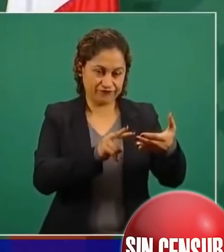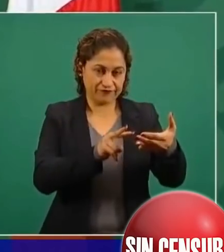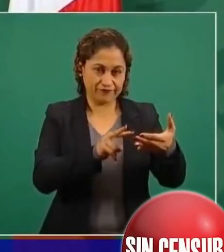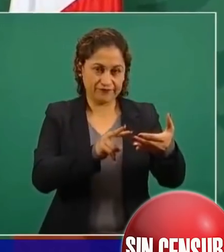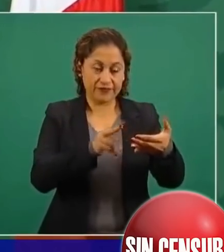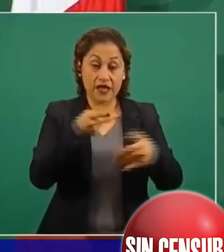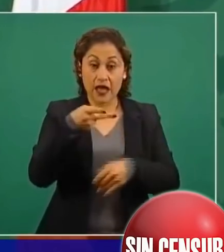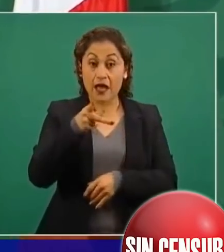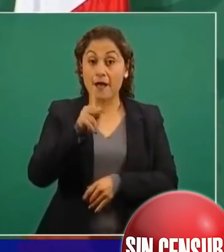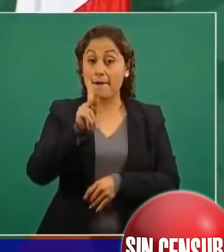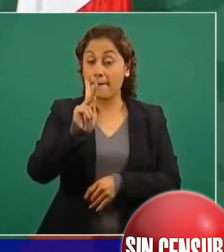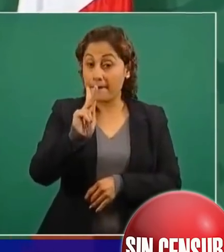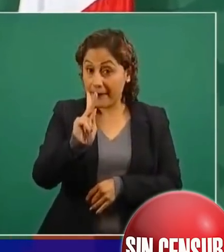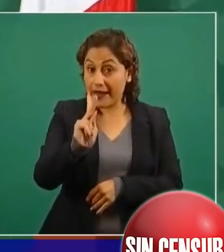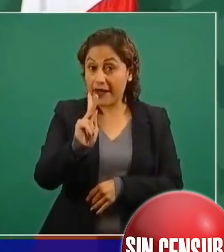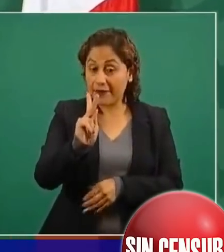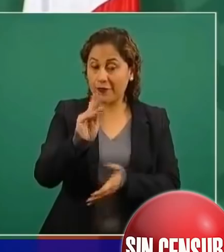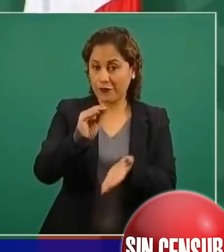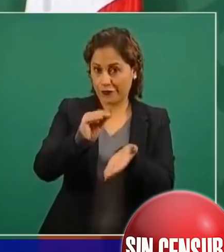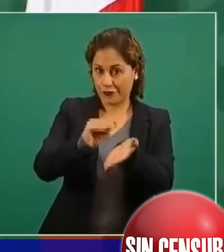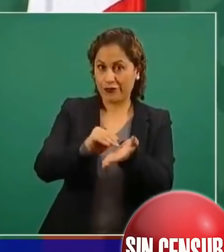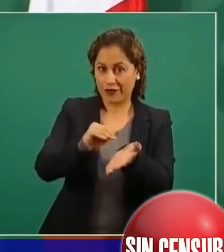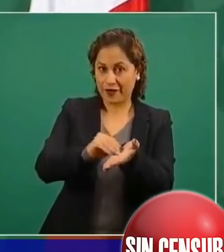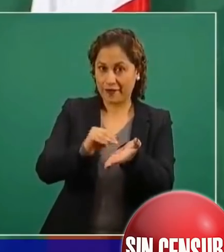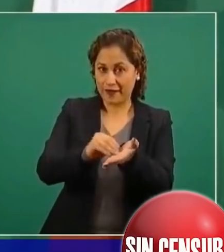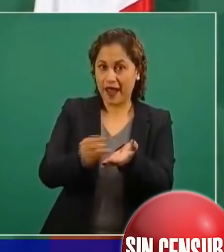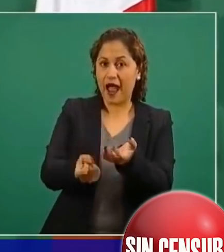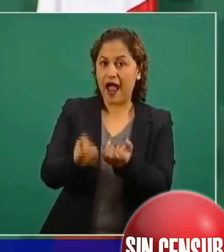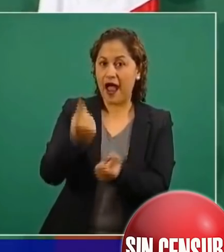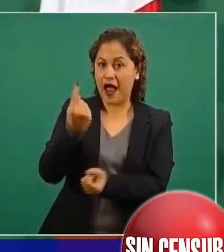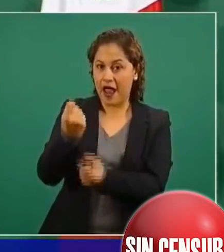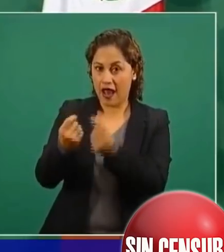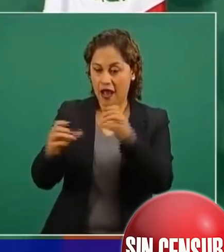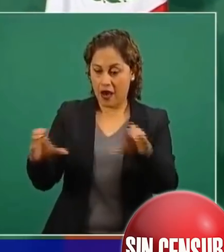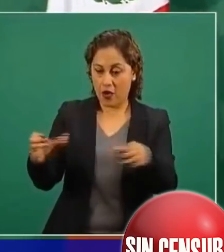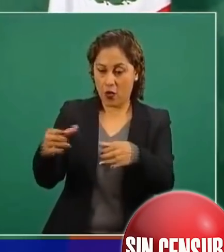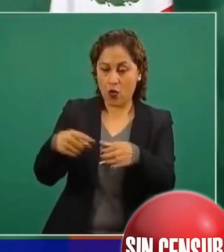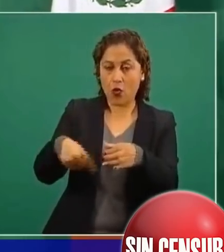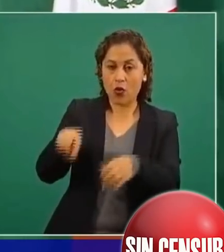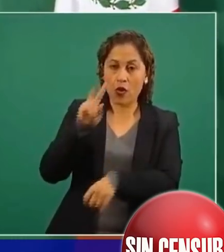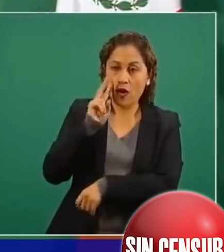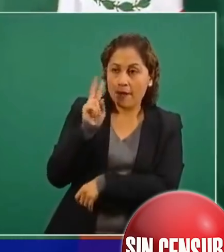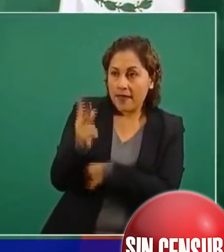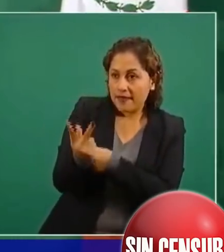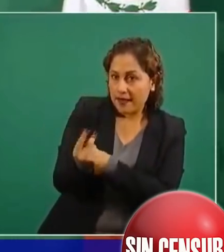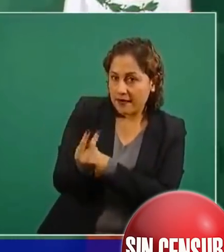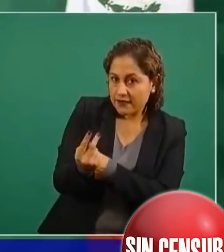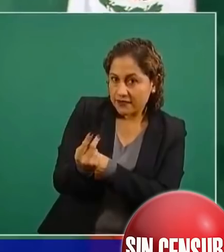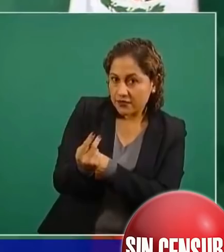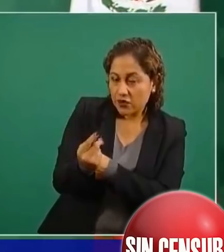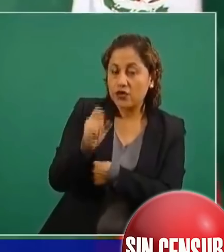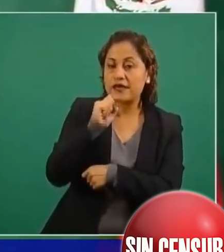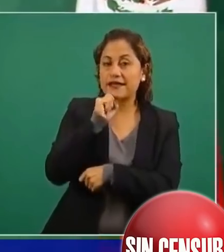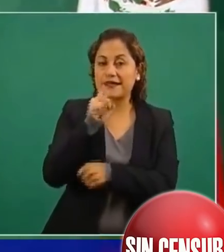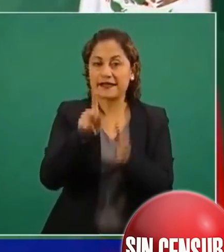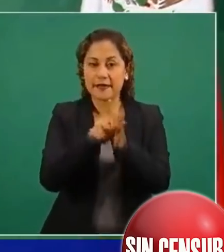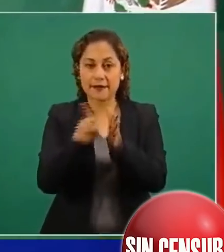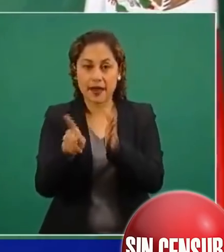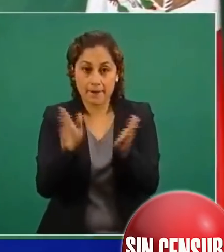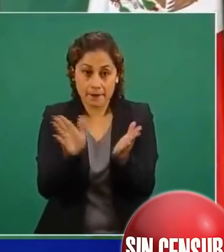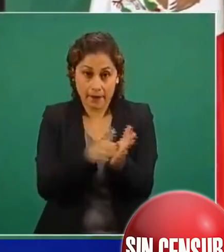una población que sigue viendo la televisión, incluso leyendo el periódico, el papel,